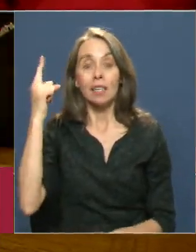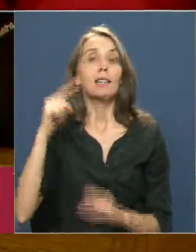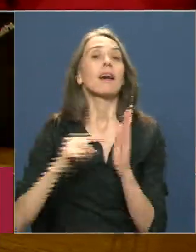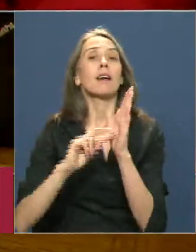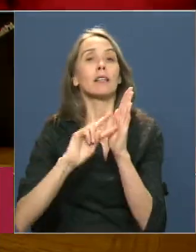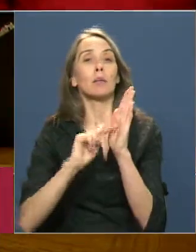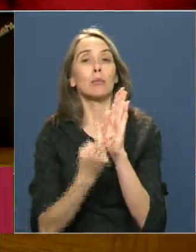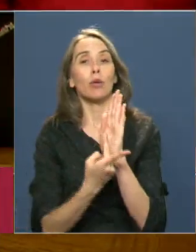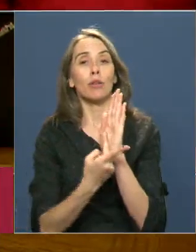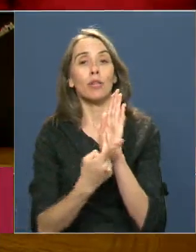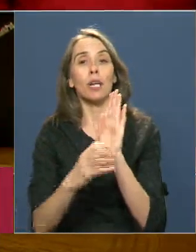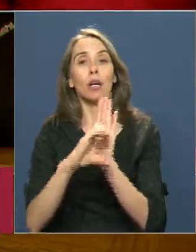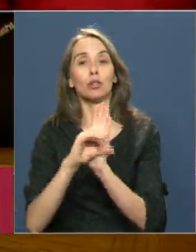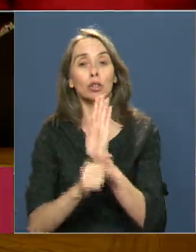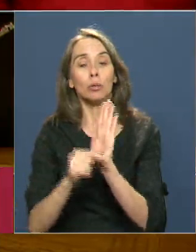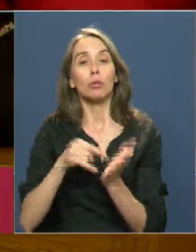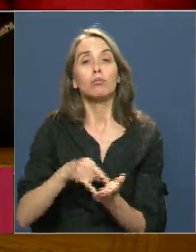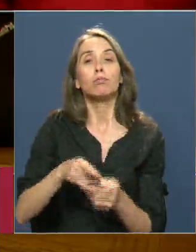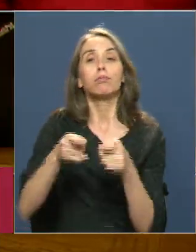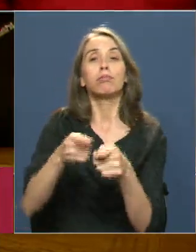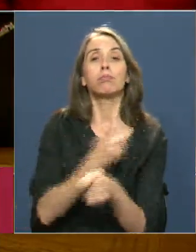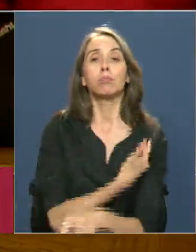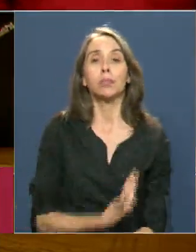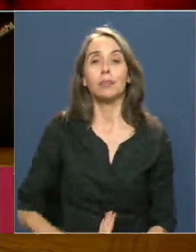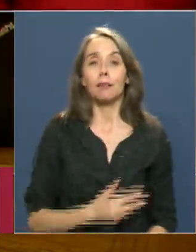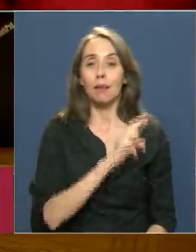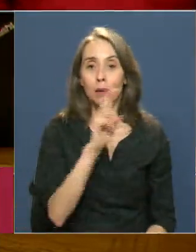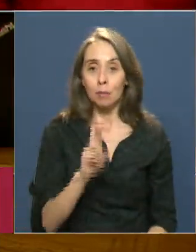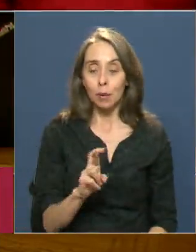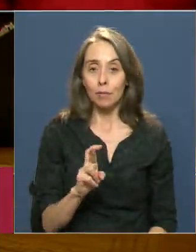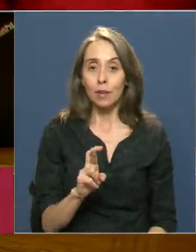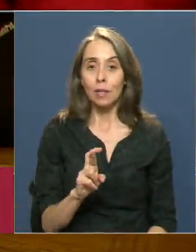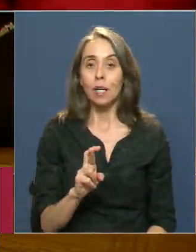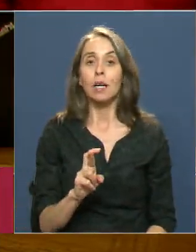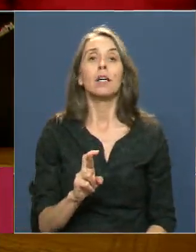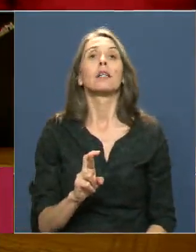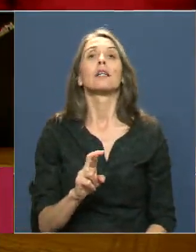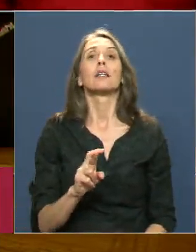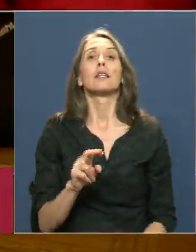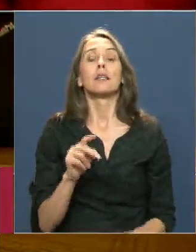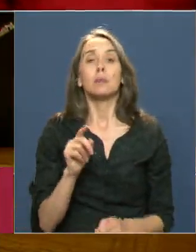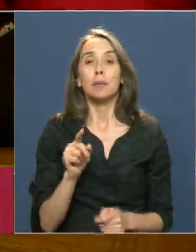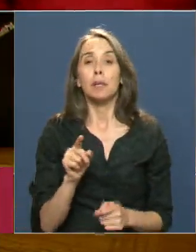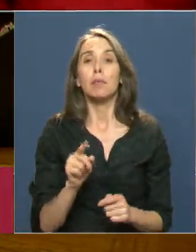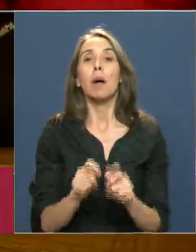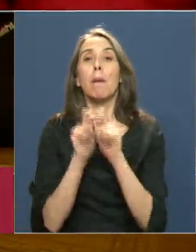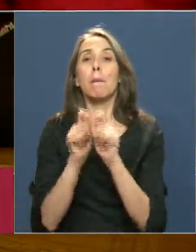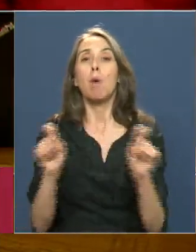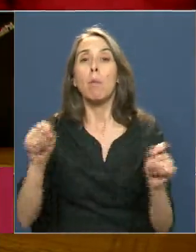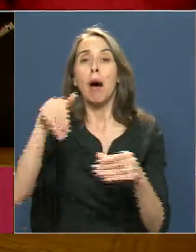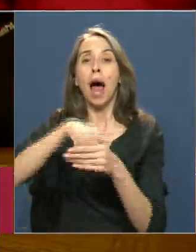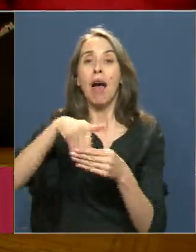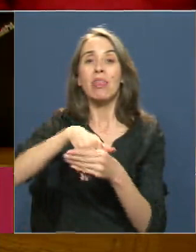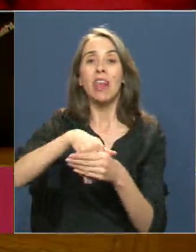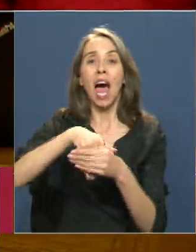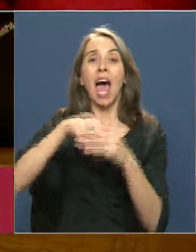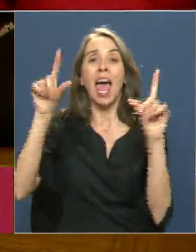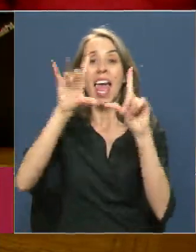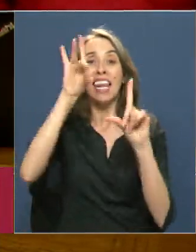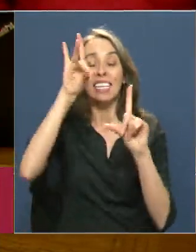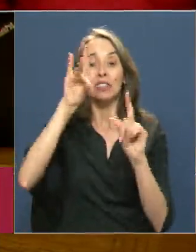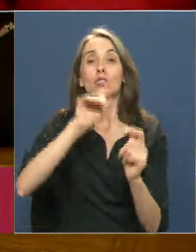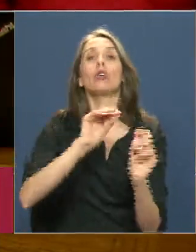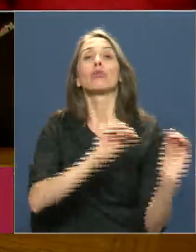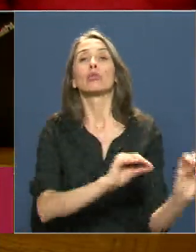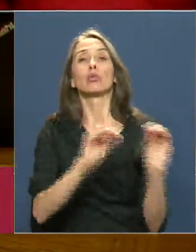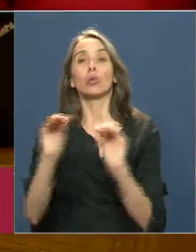reforma constitucional originada en mensaje que suspende la transmisión de propaganda electoral sobre el